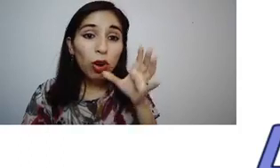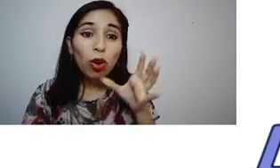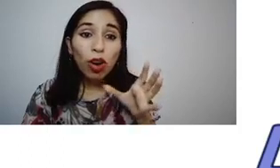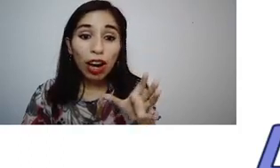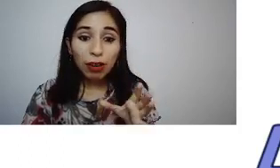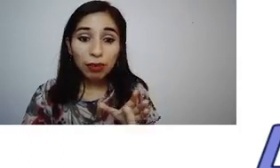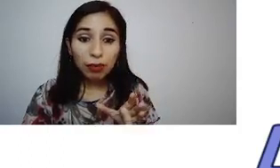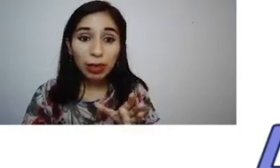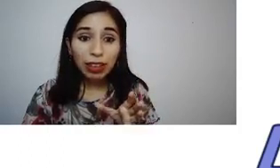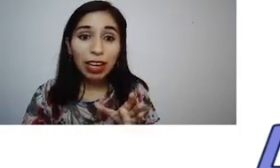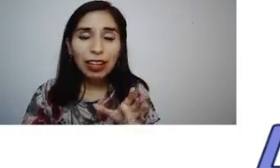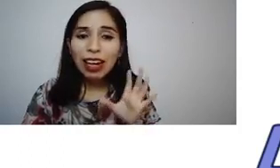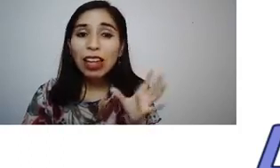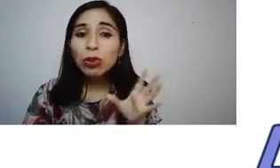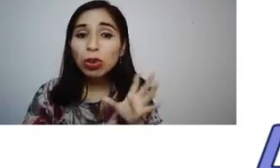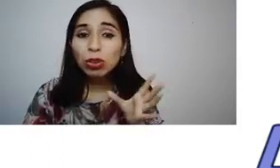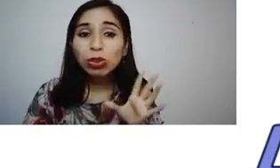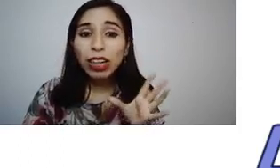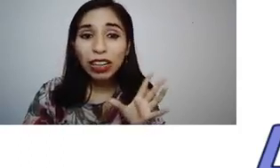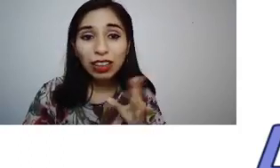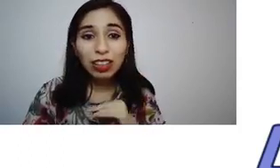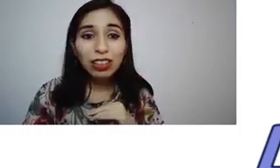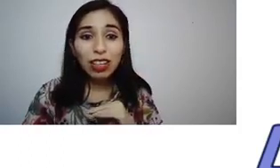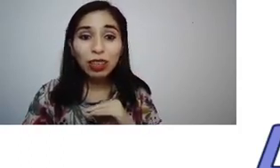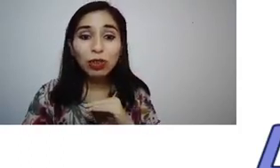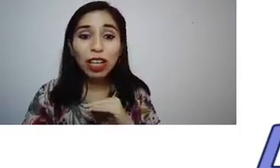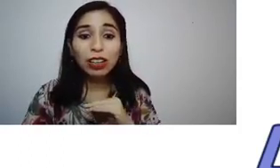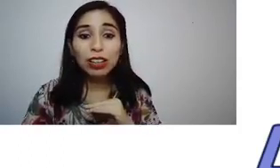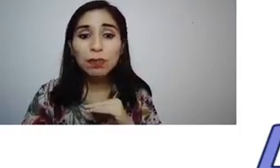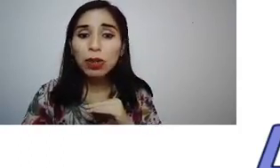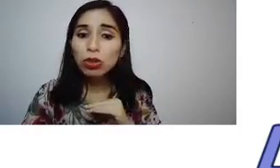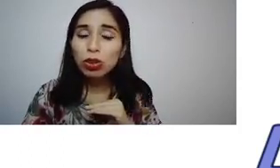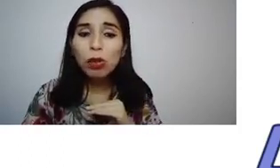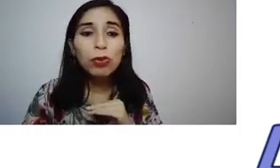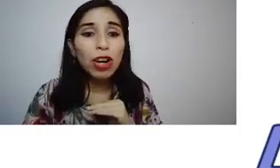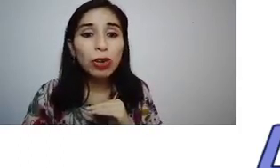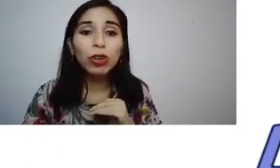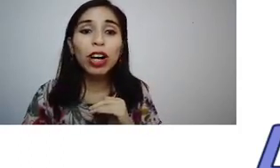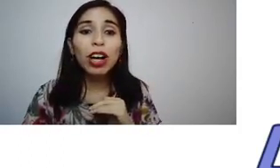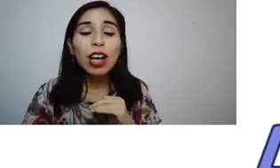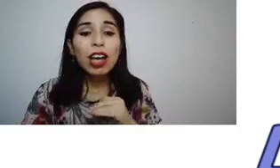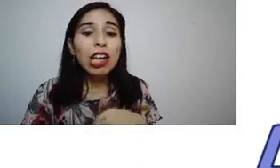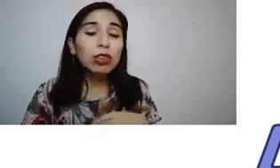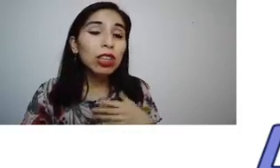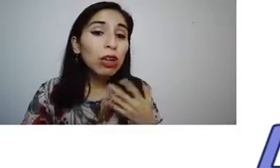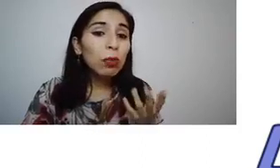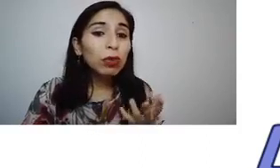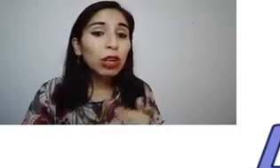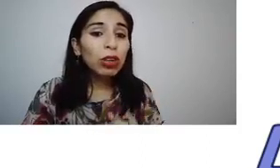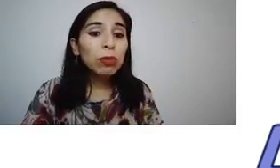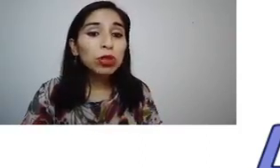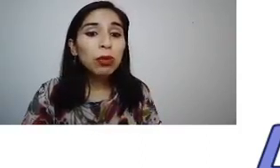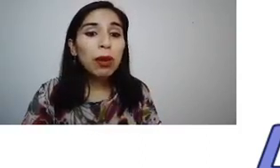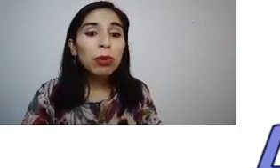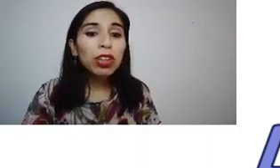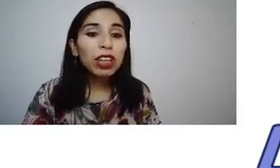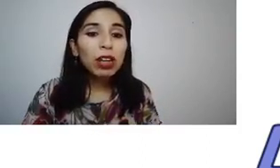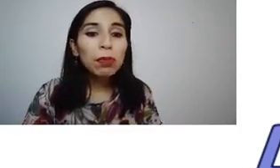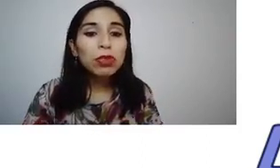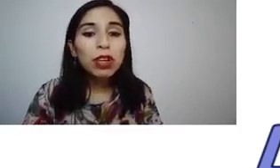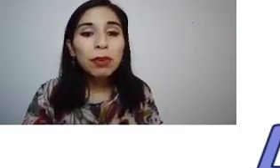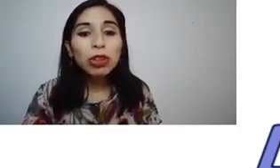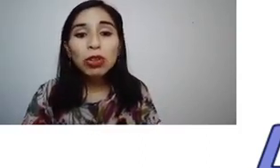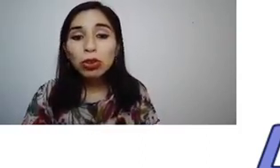hoja verdad cada uno con sus características diferentes pero son como una hoja en unas computadoras mucho más